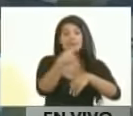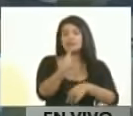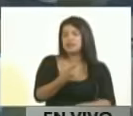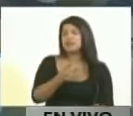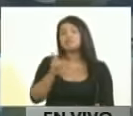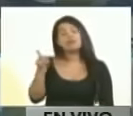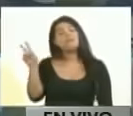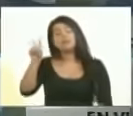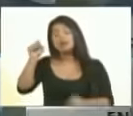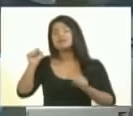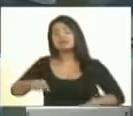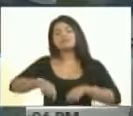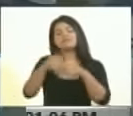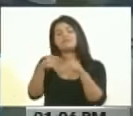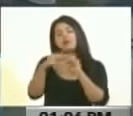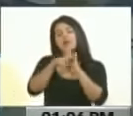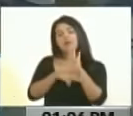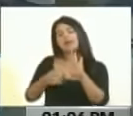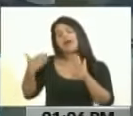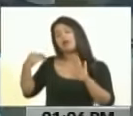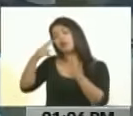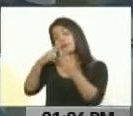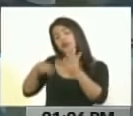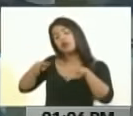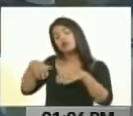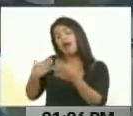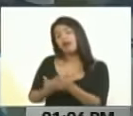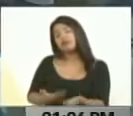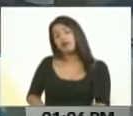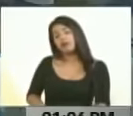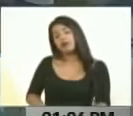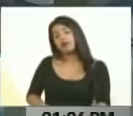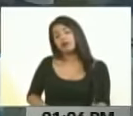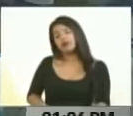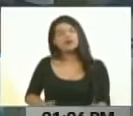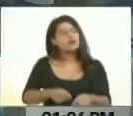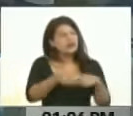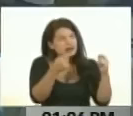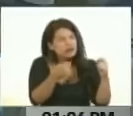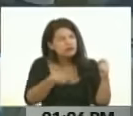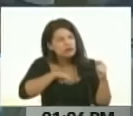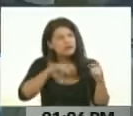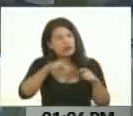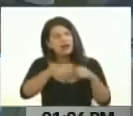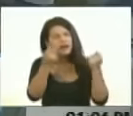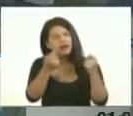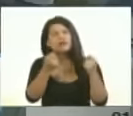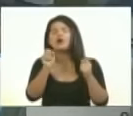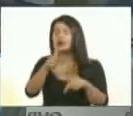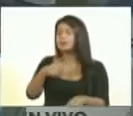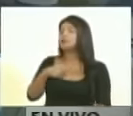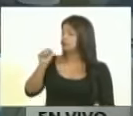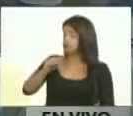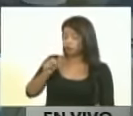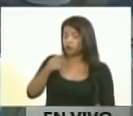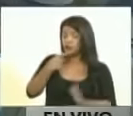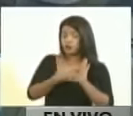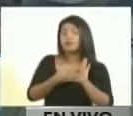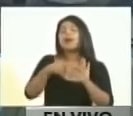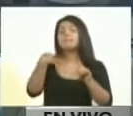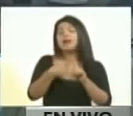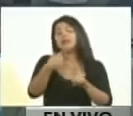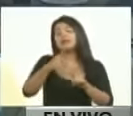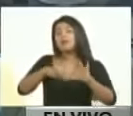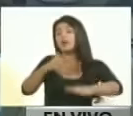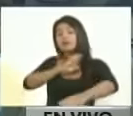en el incumplimiento de normativas desde el año 2012. Incumplimiento. Y que esto podría traer posibles consecuencias